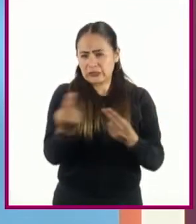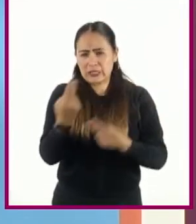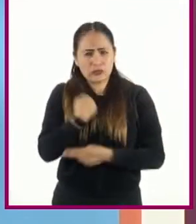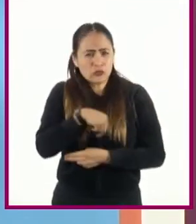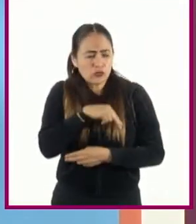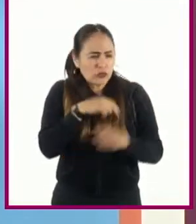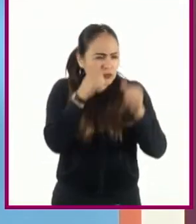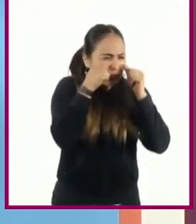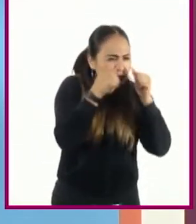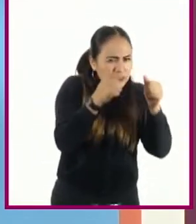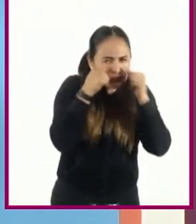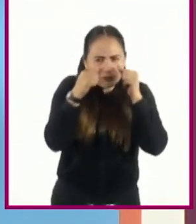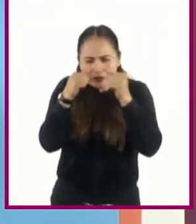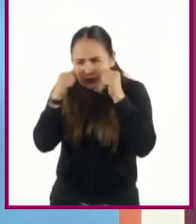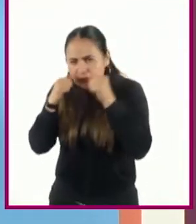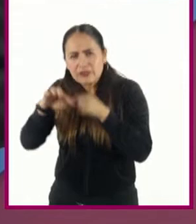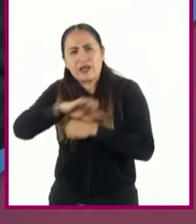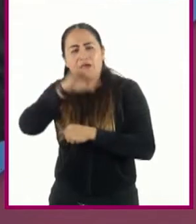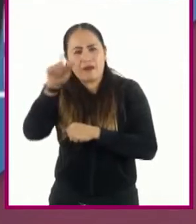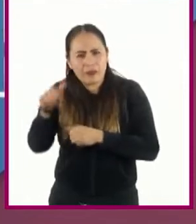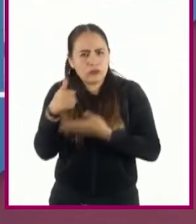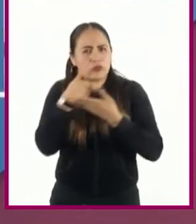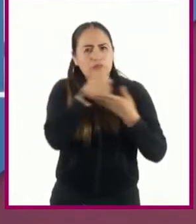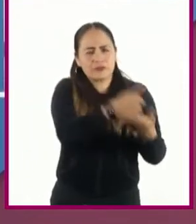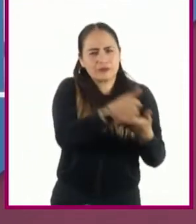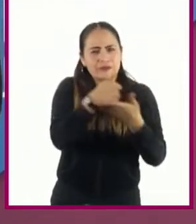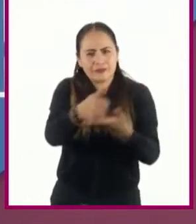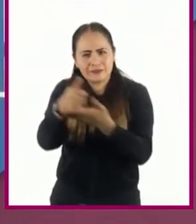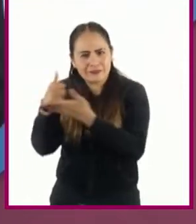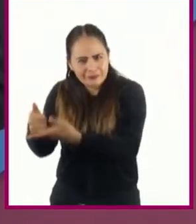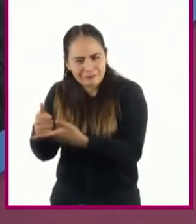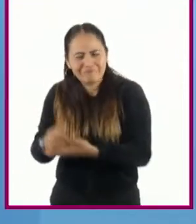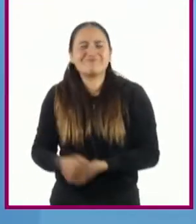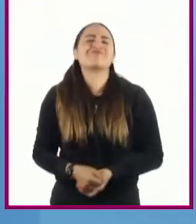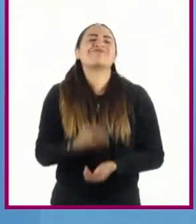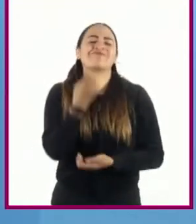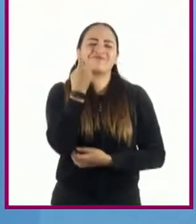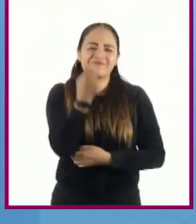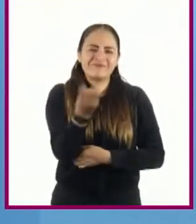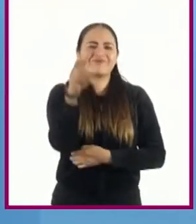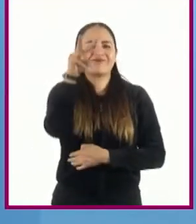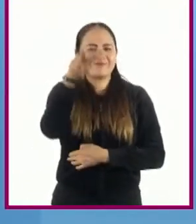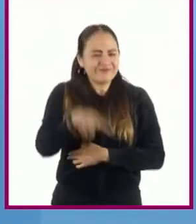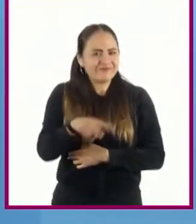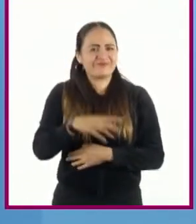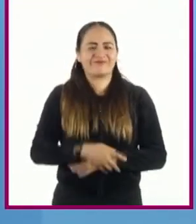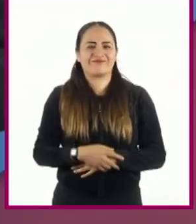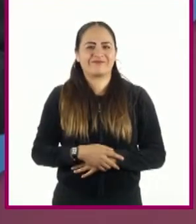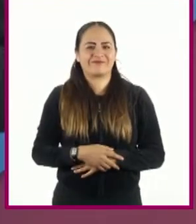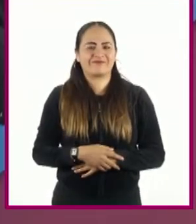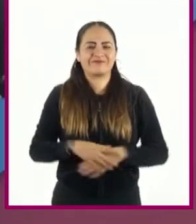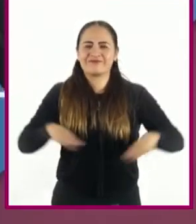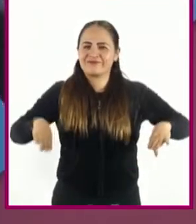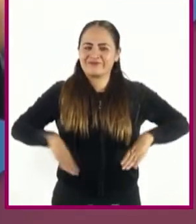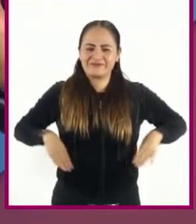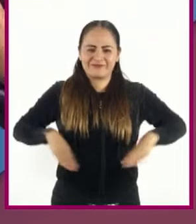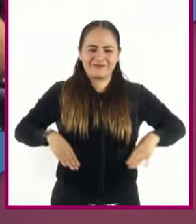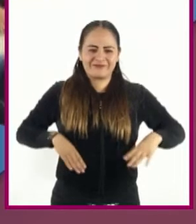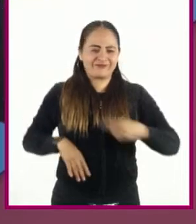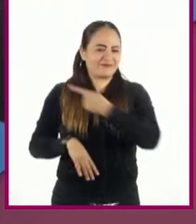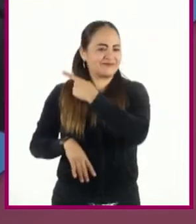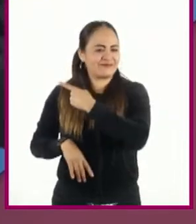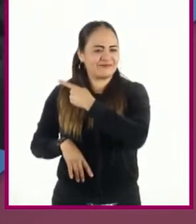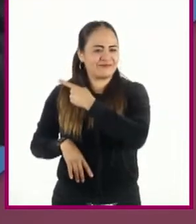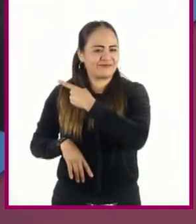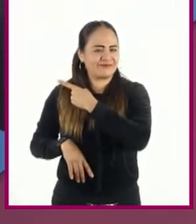demás para poder brindarles ayuda. Exactamente, Nadia. La solidaridad implica comprometerse